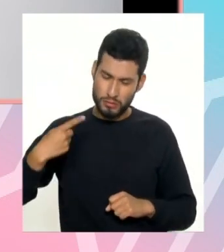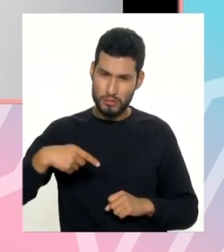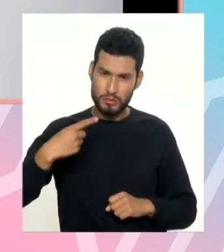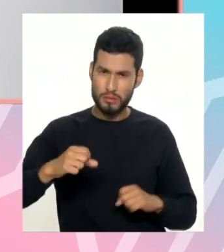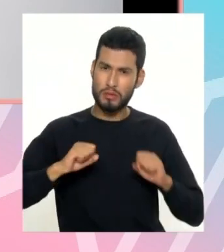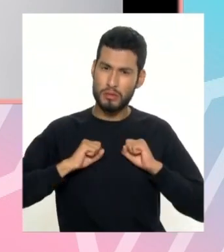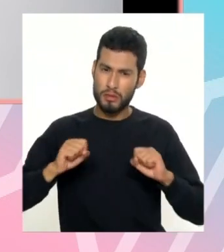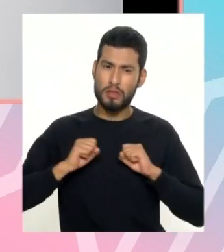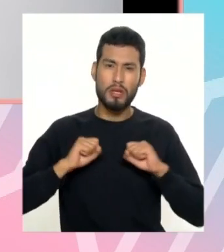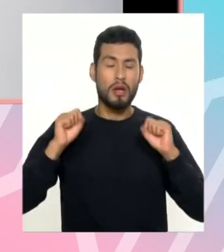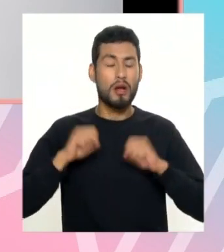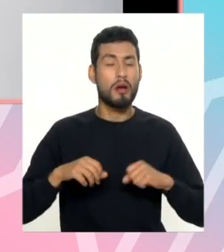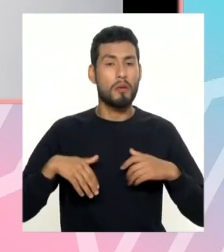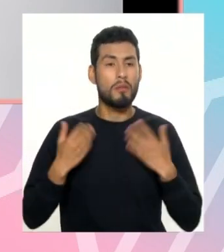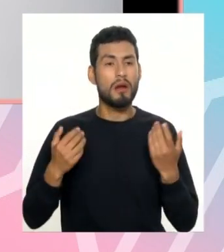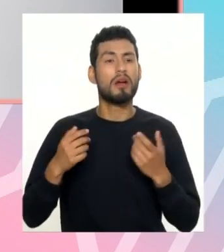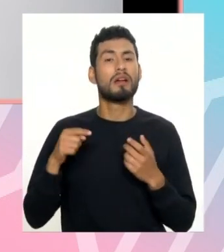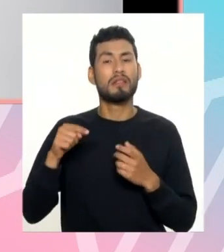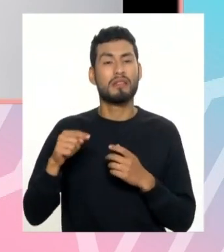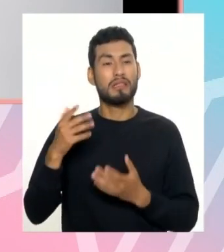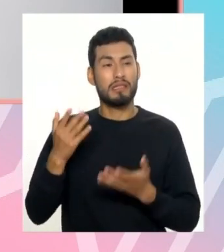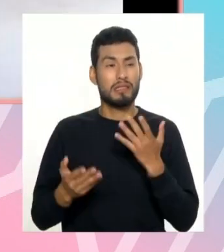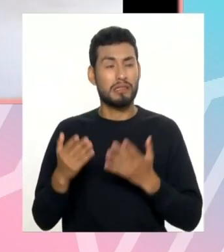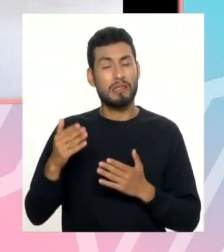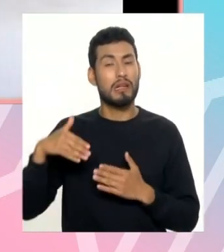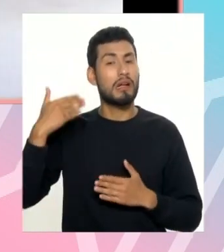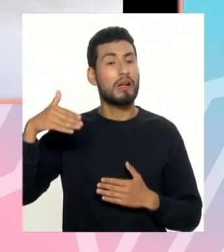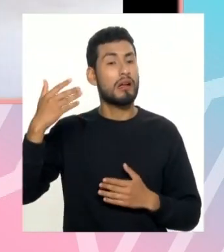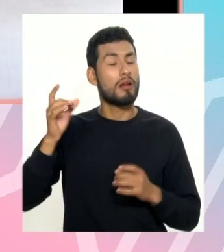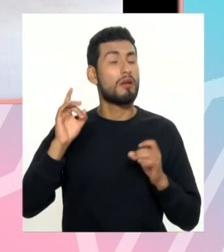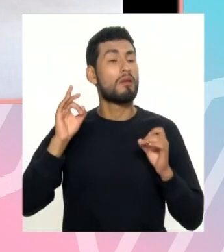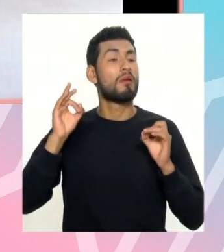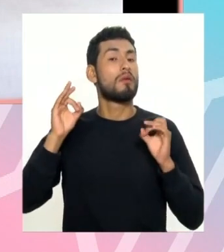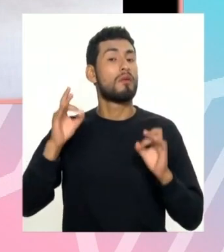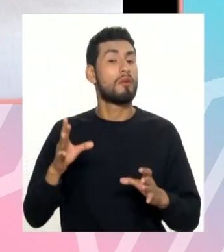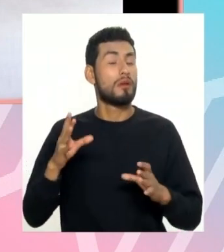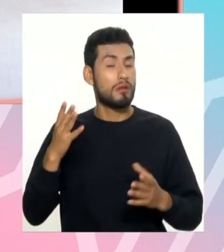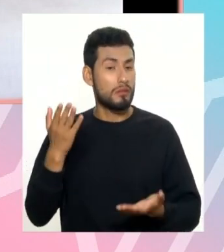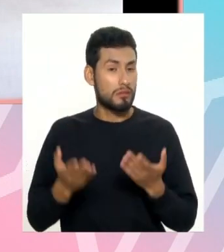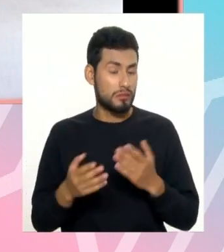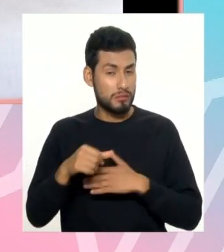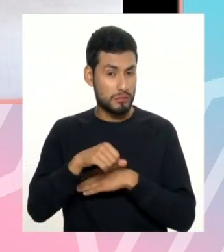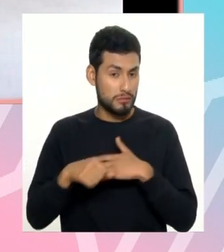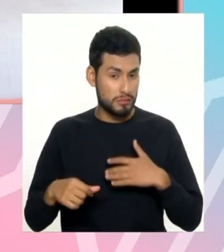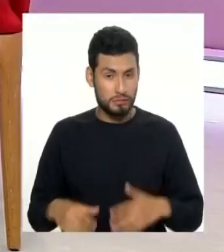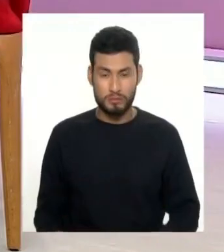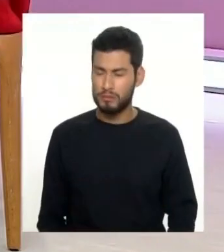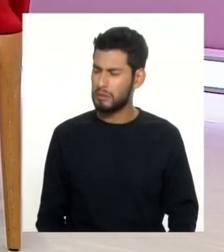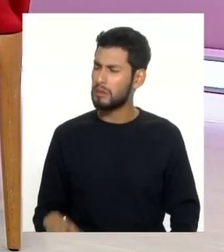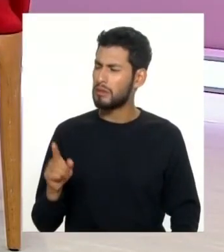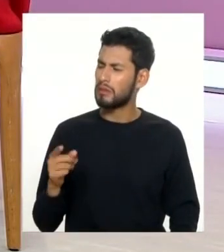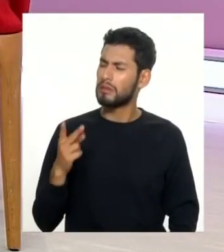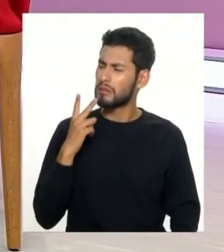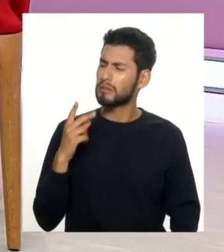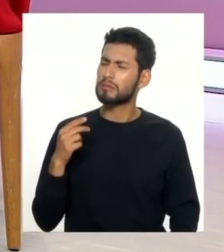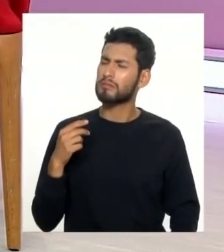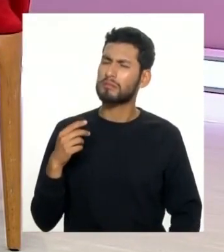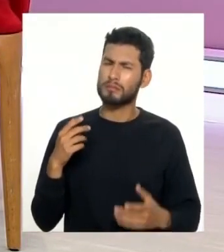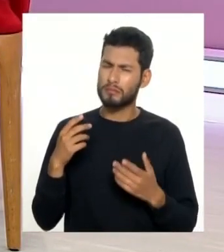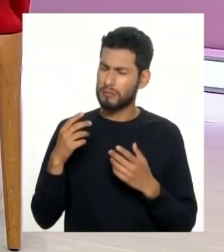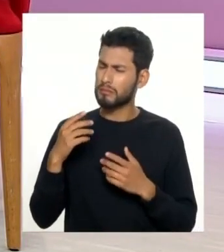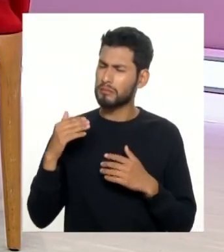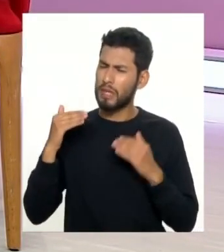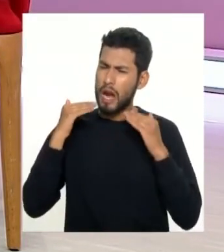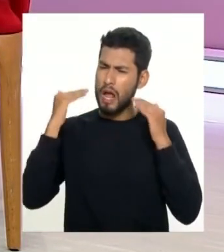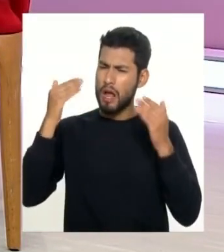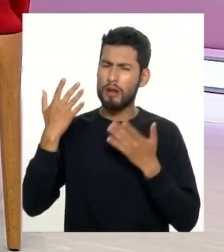ejercicios para retrasar lo que tal vez en algún momento podría ser la posibilidad quirúrgica. Y él pone en valor una cosa que es bien frecuente en la población adulta,